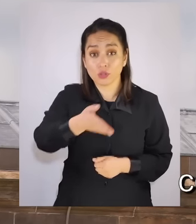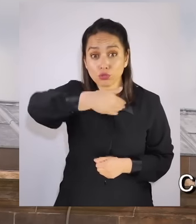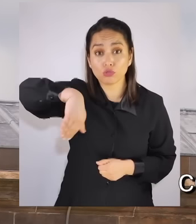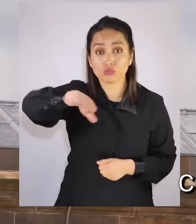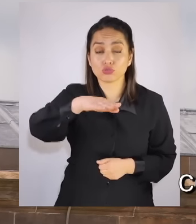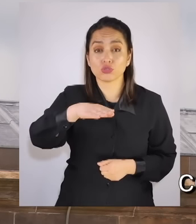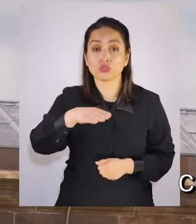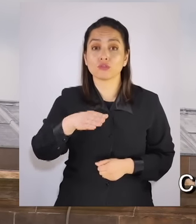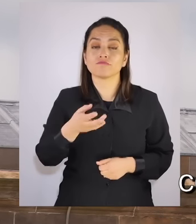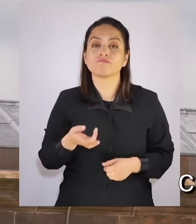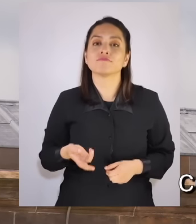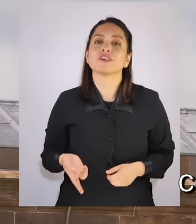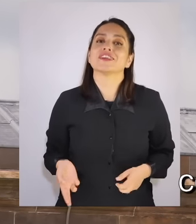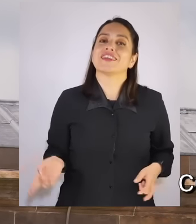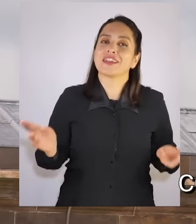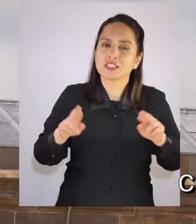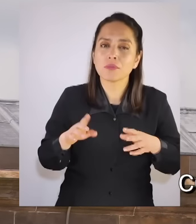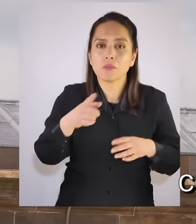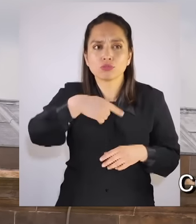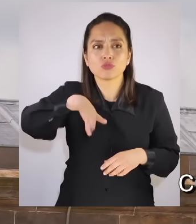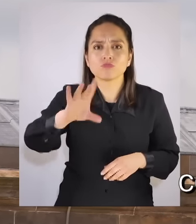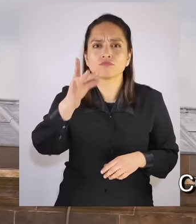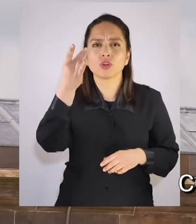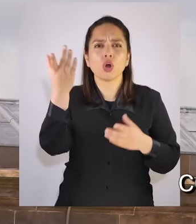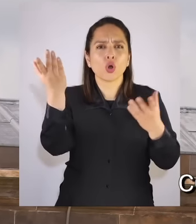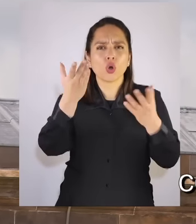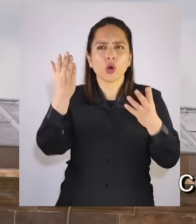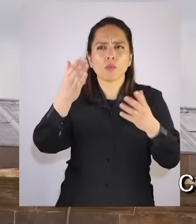Nosotros regresamos para descifrar cómo operaban los astrónomos en ese siglo.